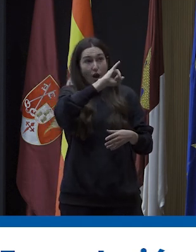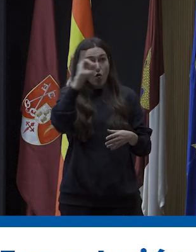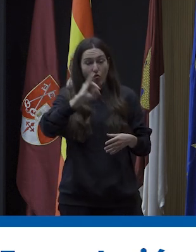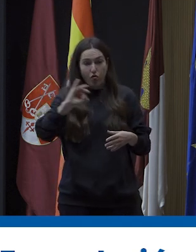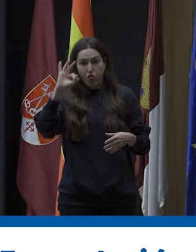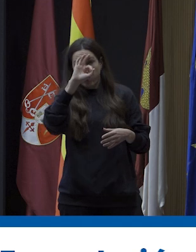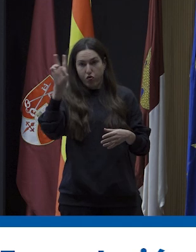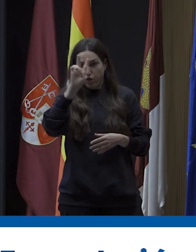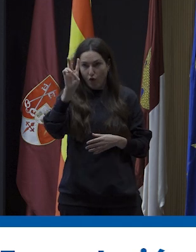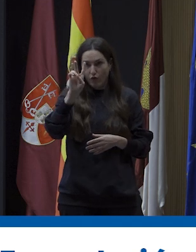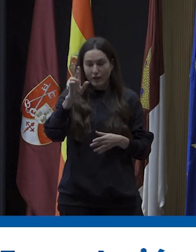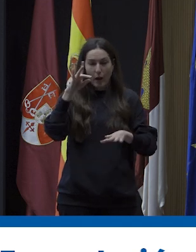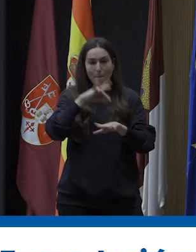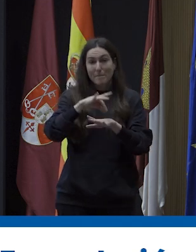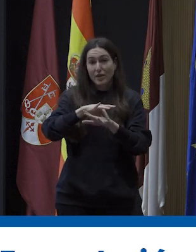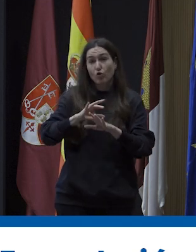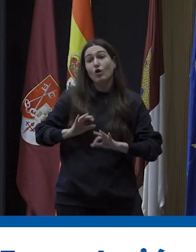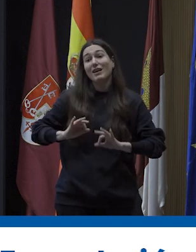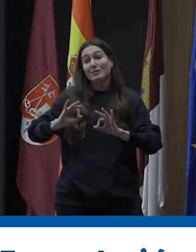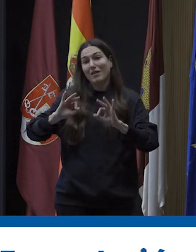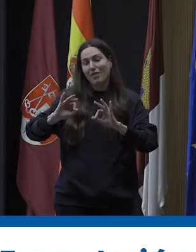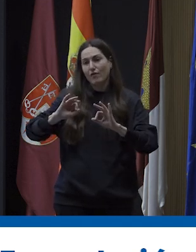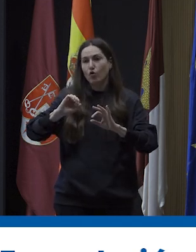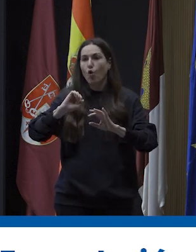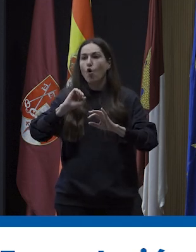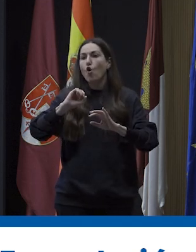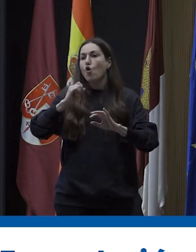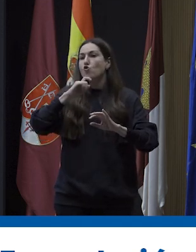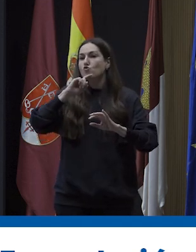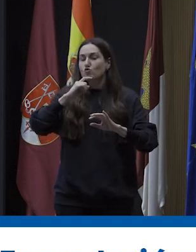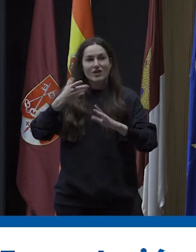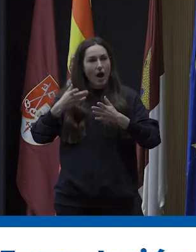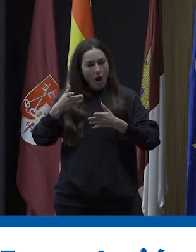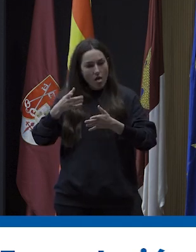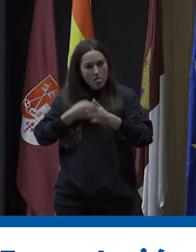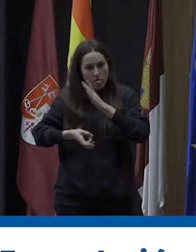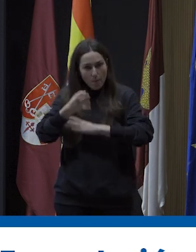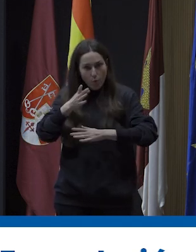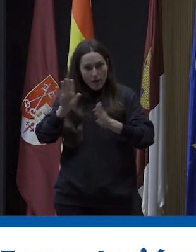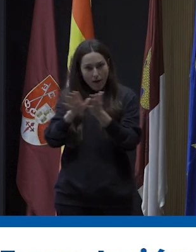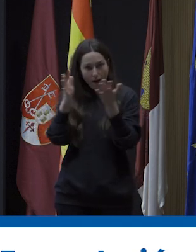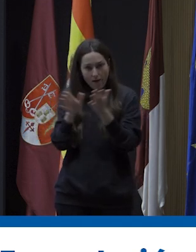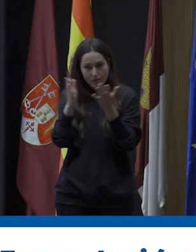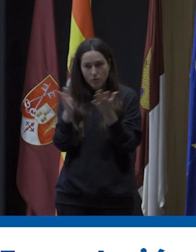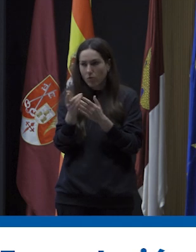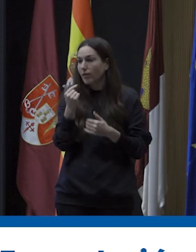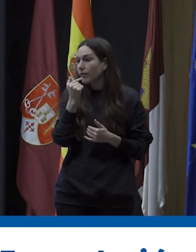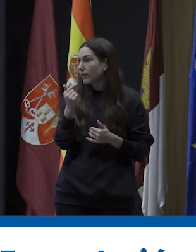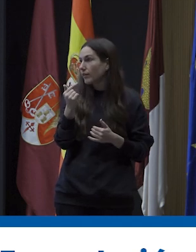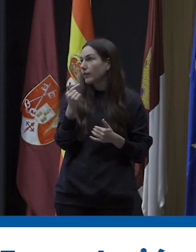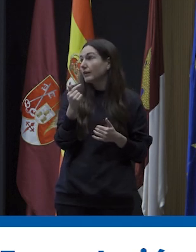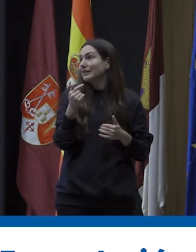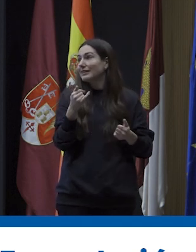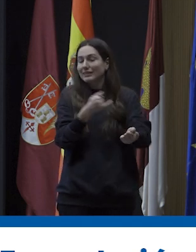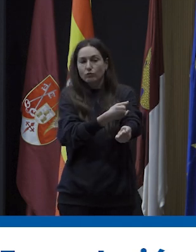a los grandes cargos del Estado soviético, pues publica un artículo donde describe que ha administrado